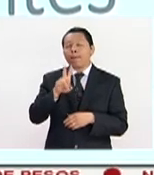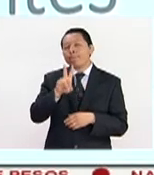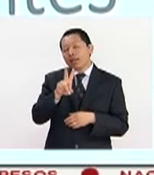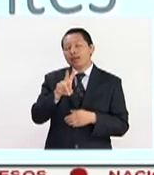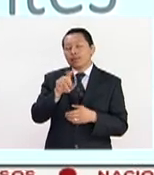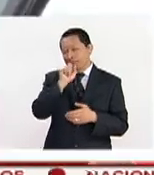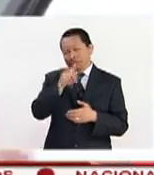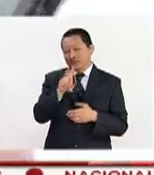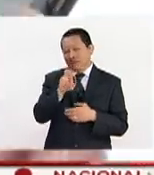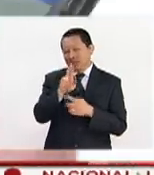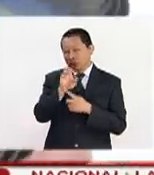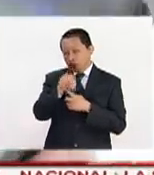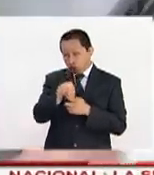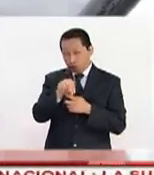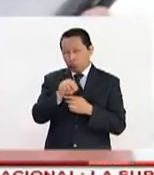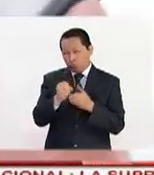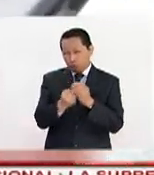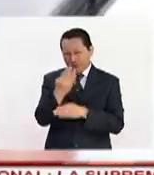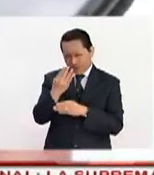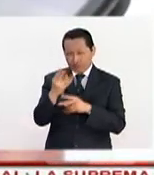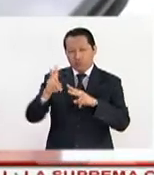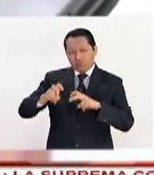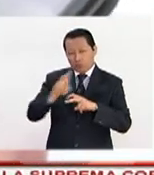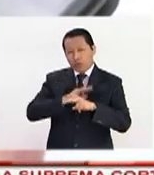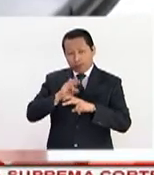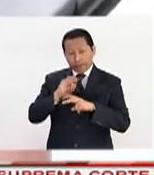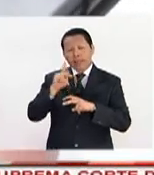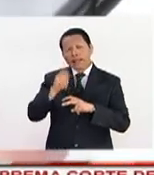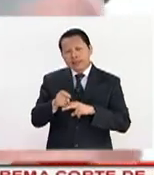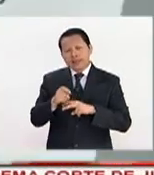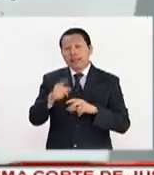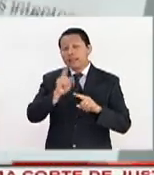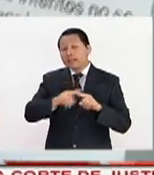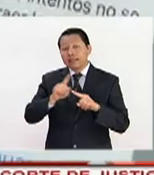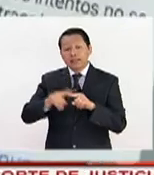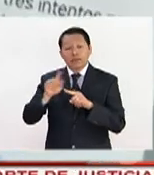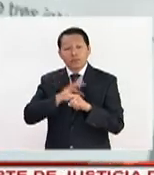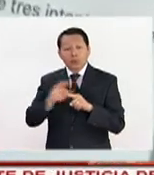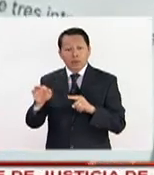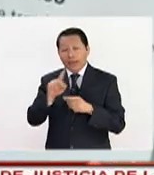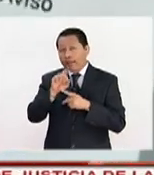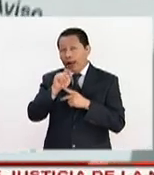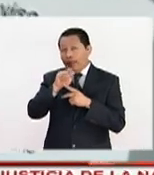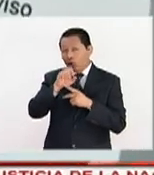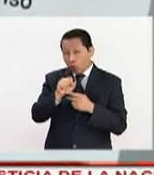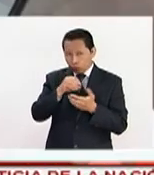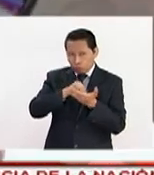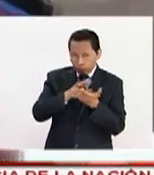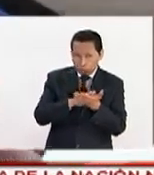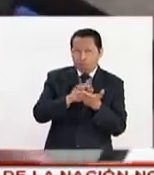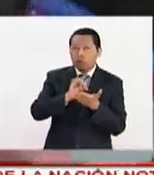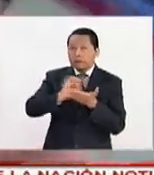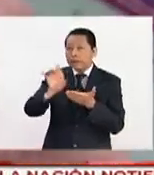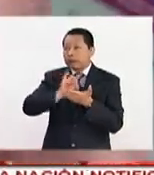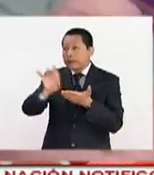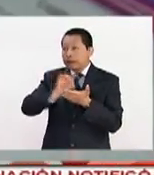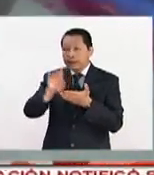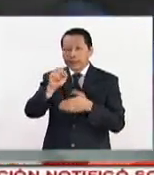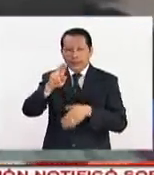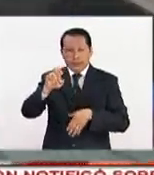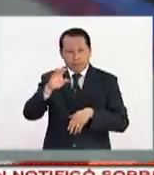presenta una mejoría para que los aspirantes y sus auxiliares puedan transmitir los datos recabados de manera más rápida al